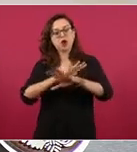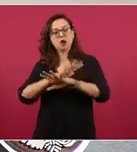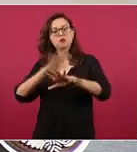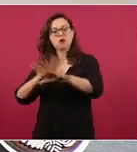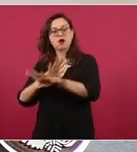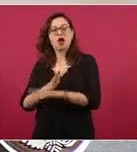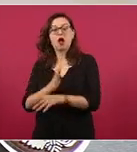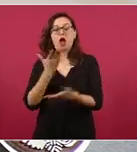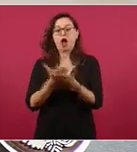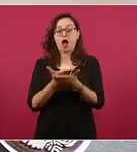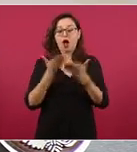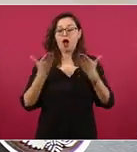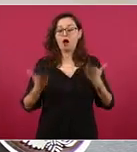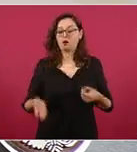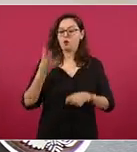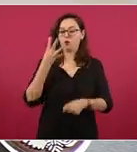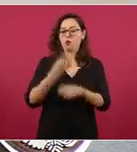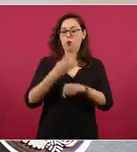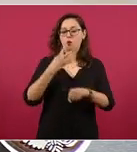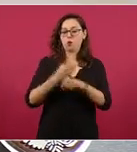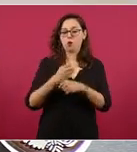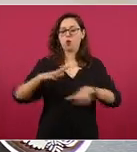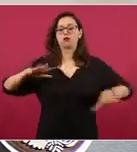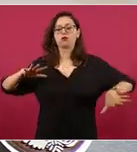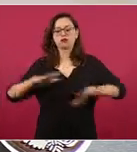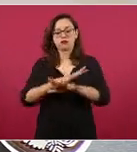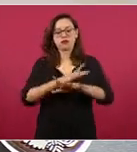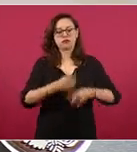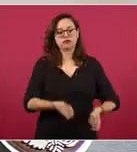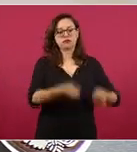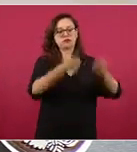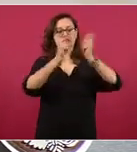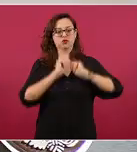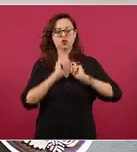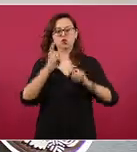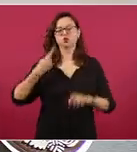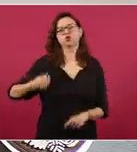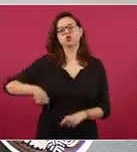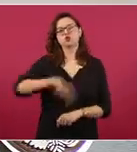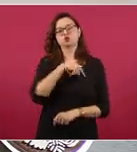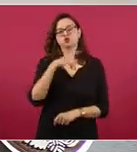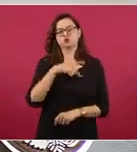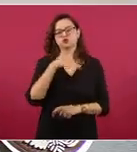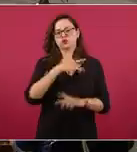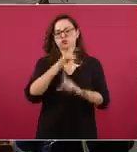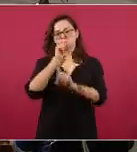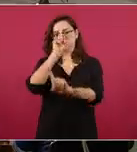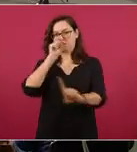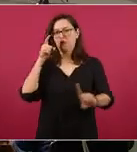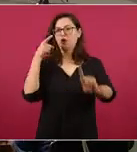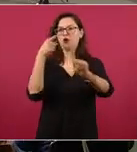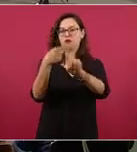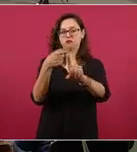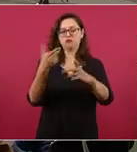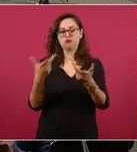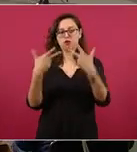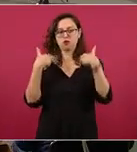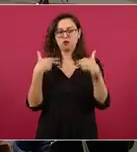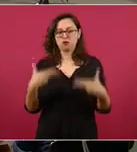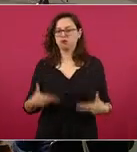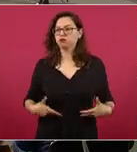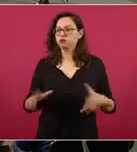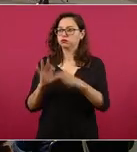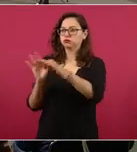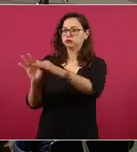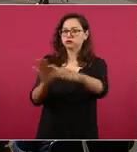cuarta transformación ha sido tener una institución con vocación humana y conciencia social. La siguiente, por favor.